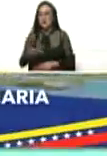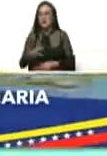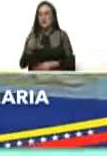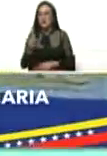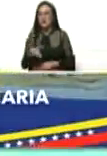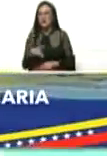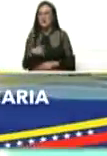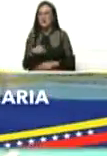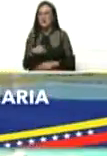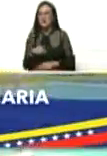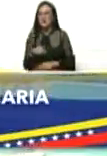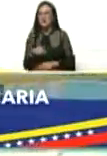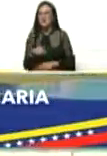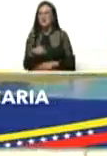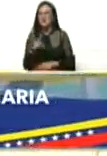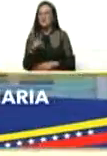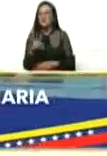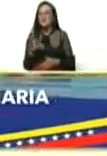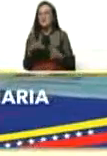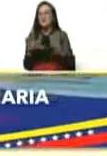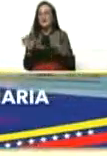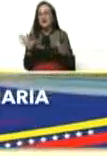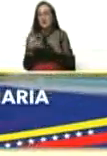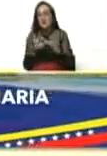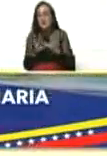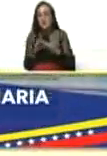esto ha sido producto de la unión